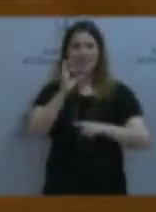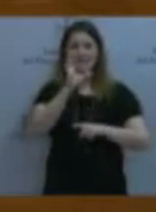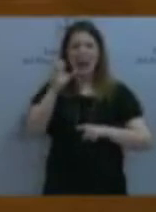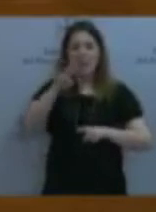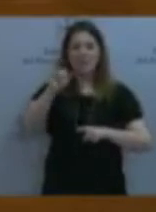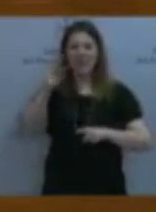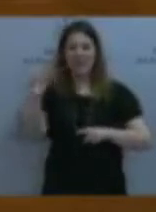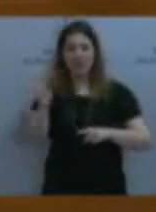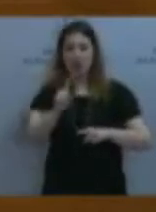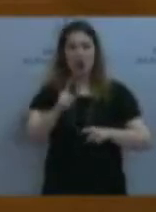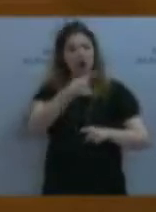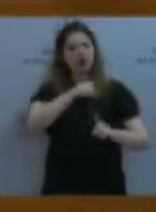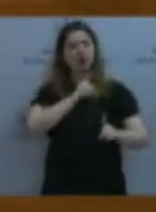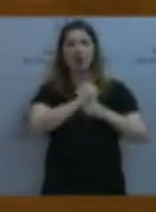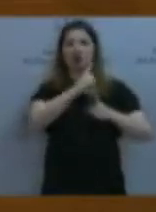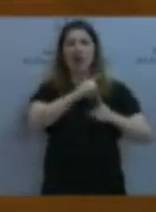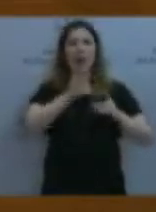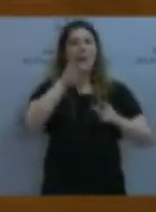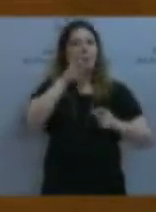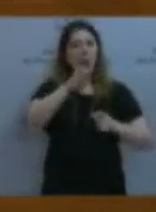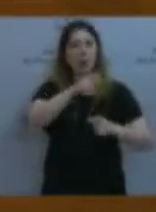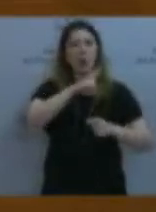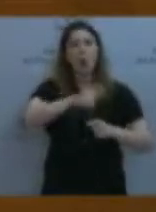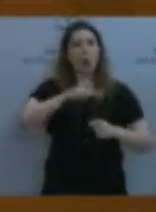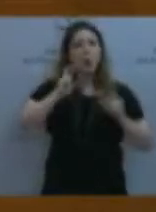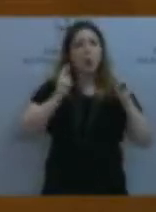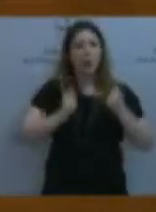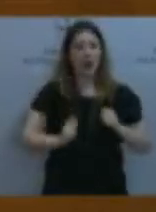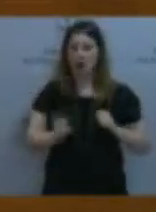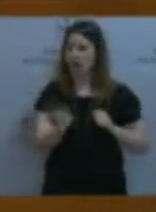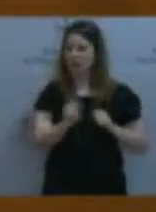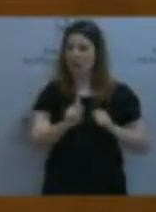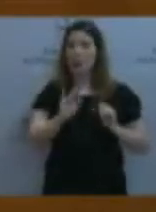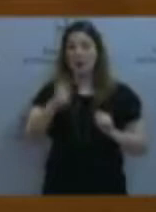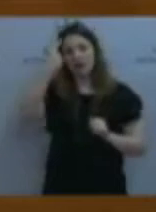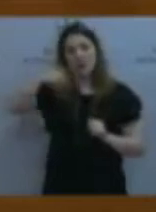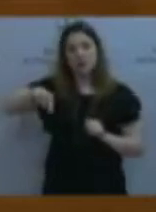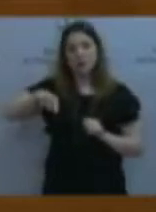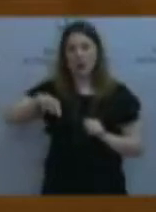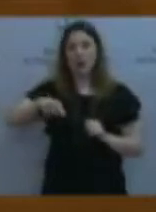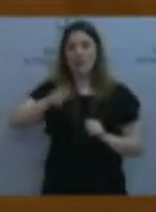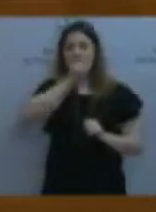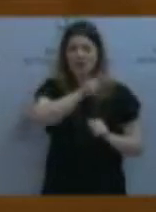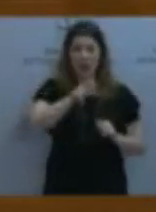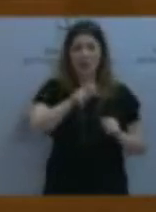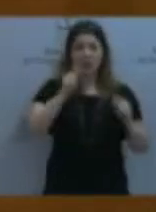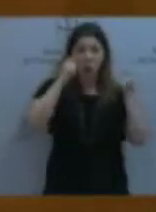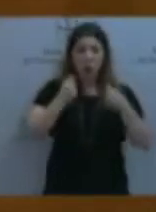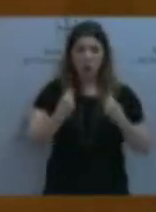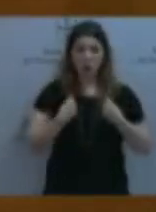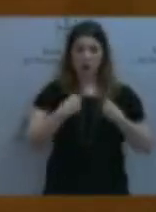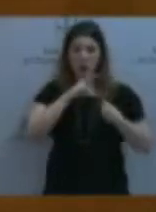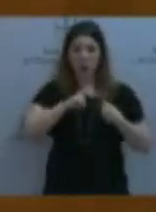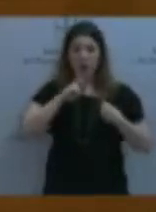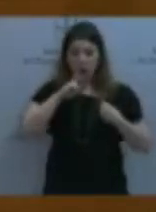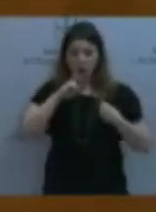la convicción de que una parte importante del pueblo judío no comparte